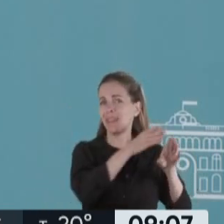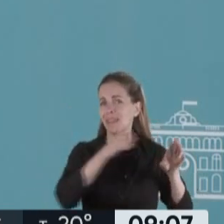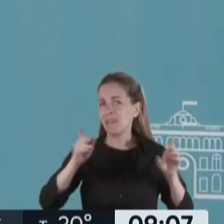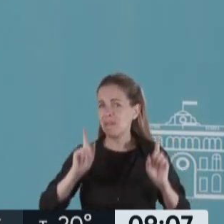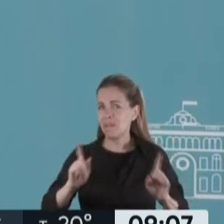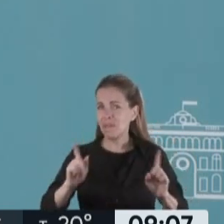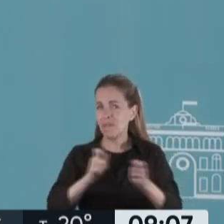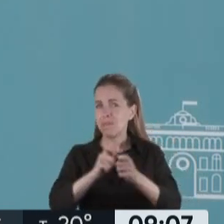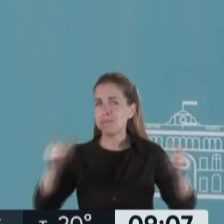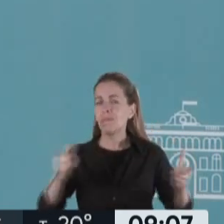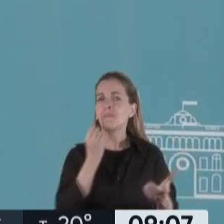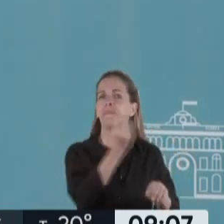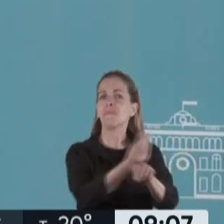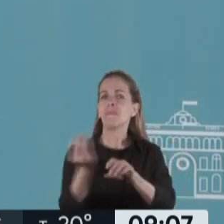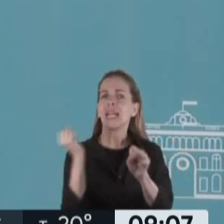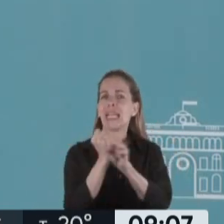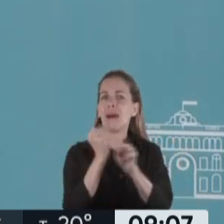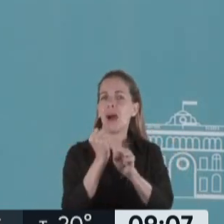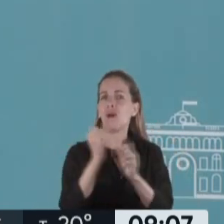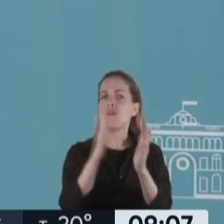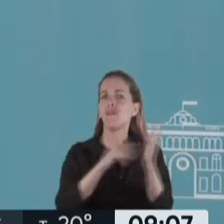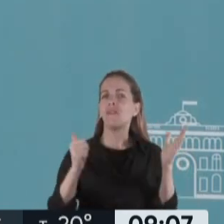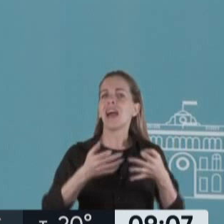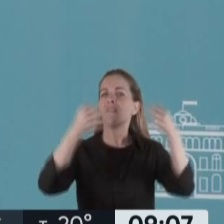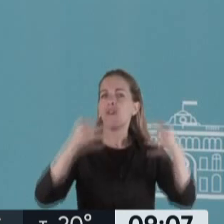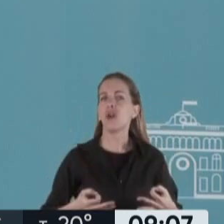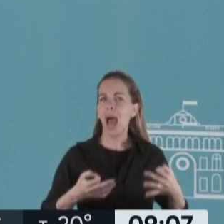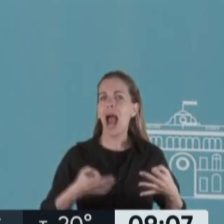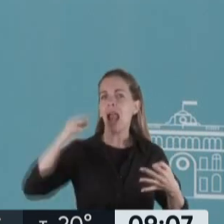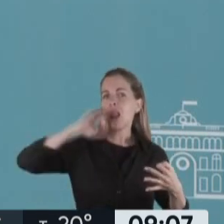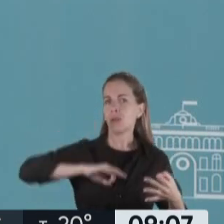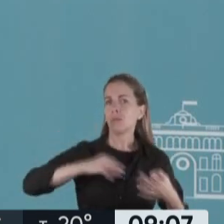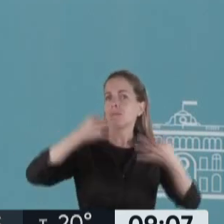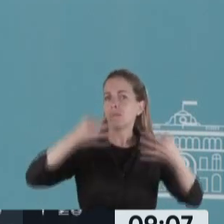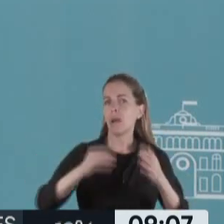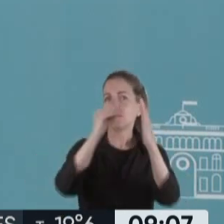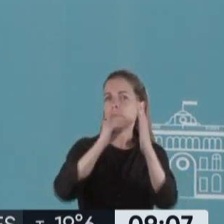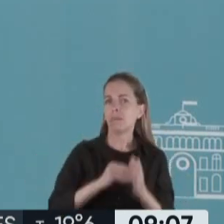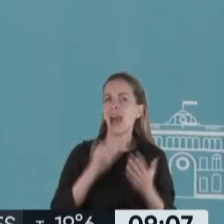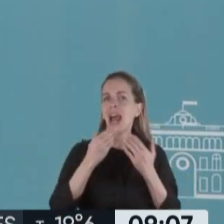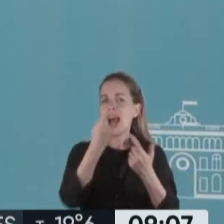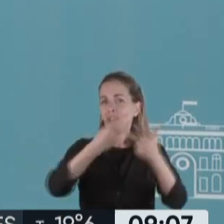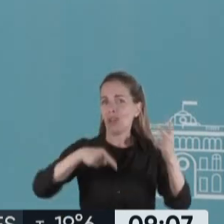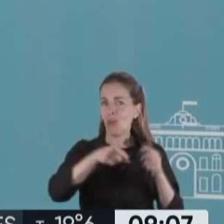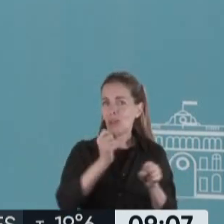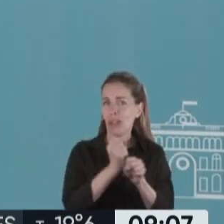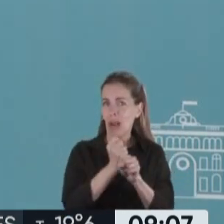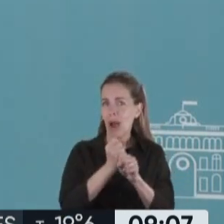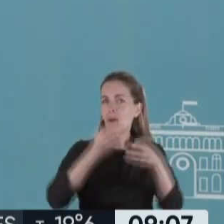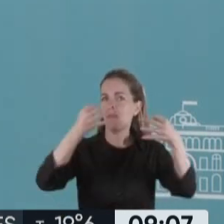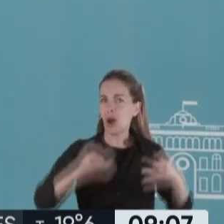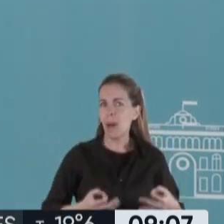del empleo asalariado registrado. El crecimiento del empleo asalariado registrado es lo que nos permite que